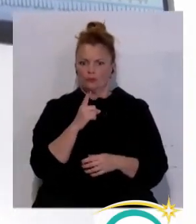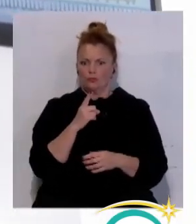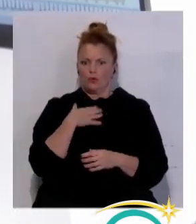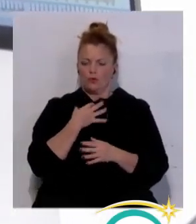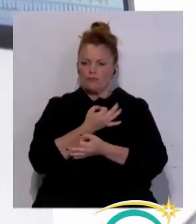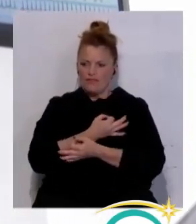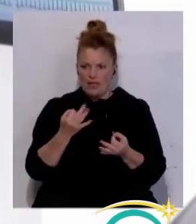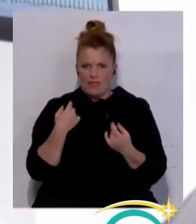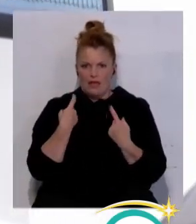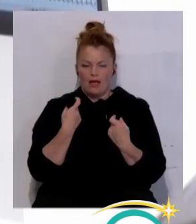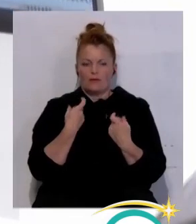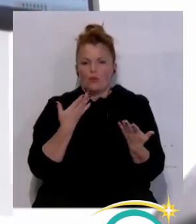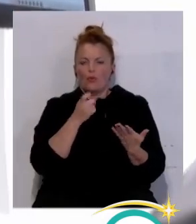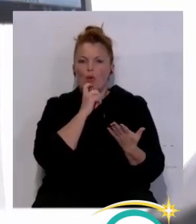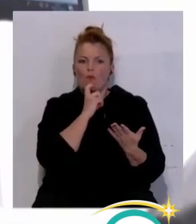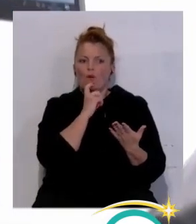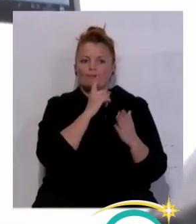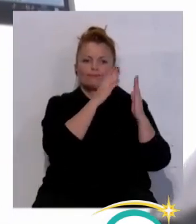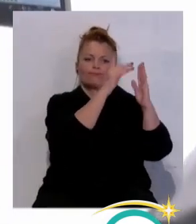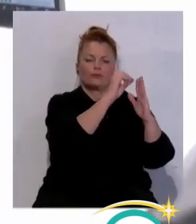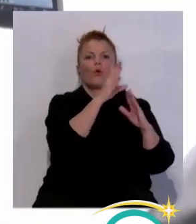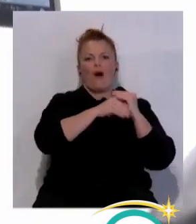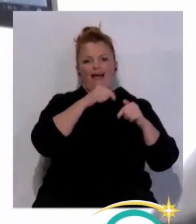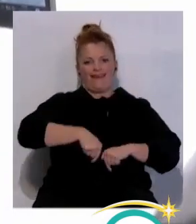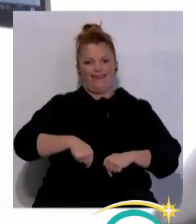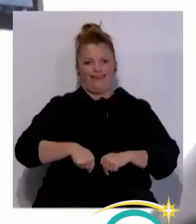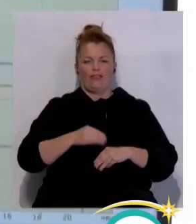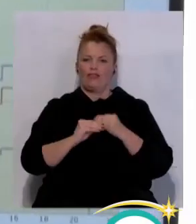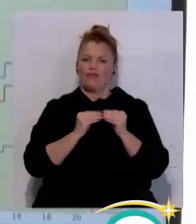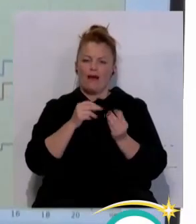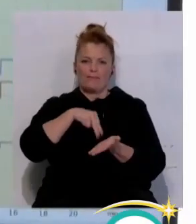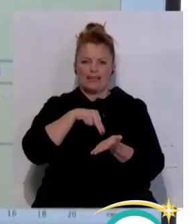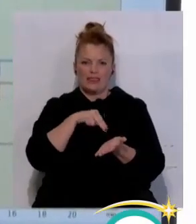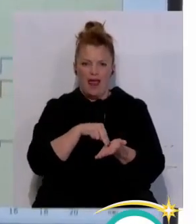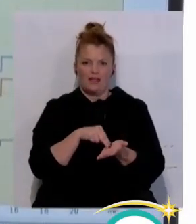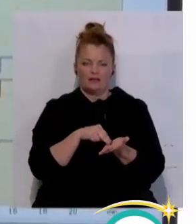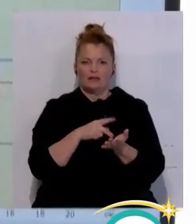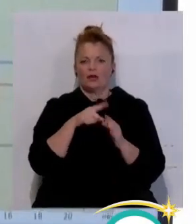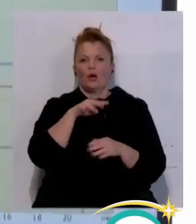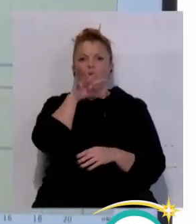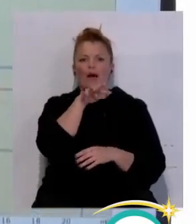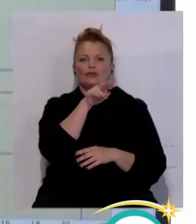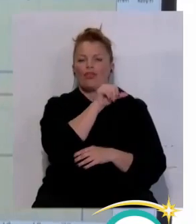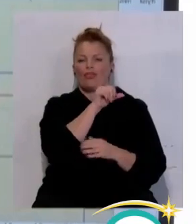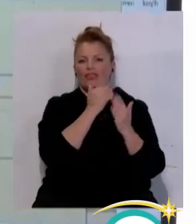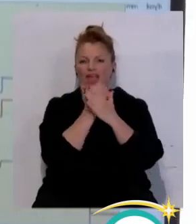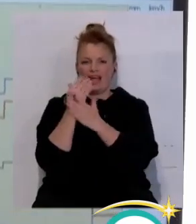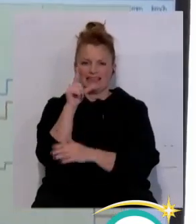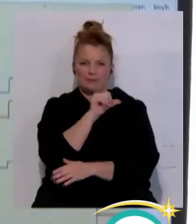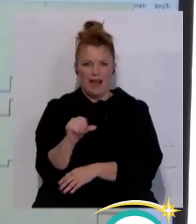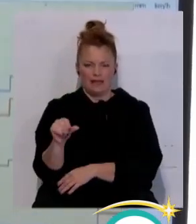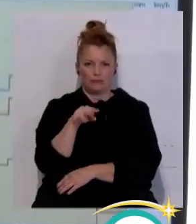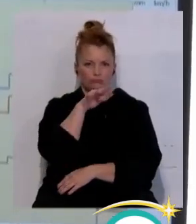eficiencia, pues entonces el paciente hace el programa aquí con nosotros en el gimnasio de forma presencial. Tiene que venir 4 días a la semana